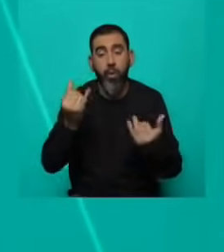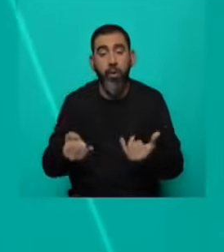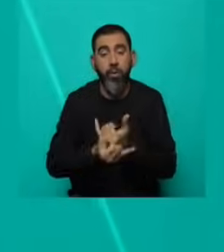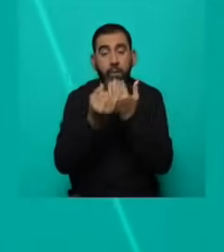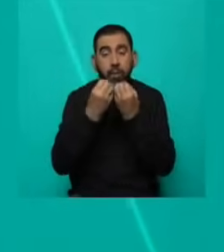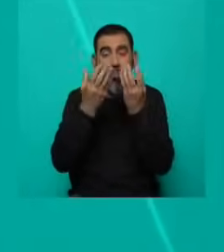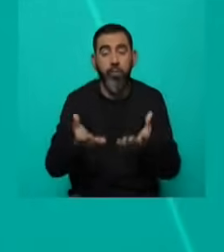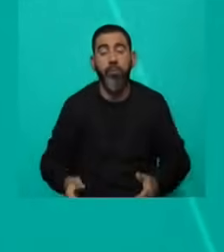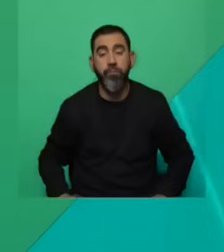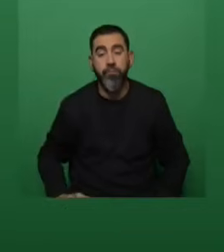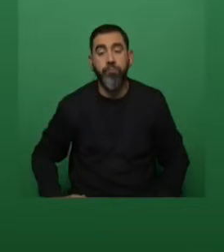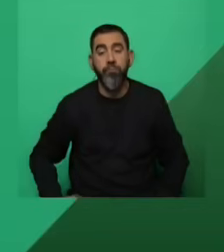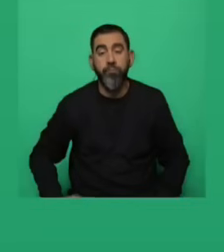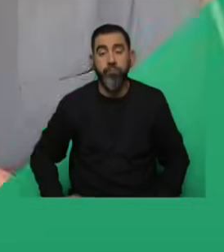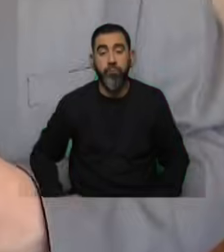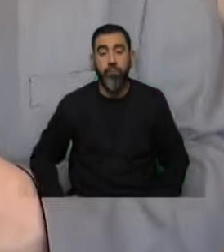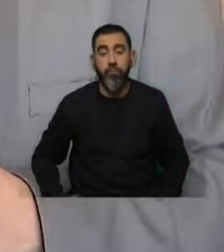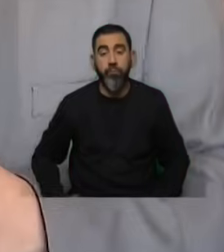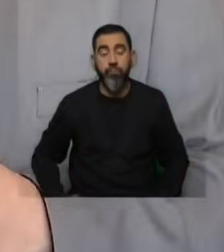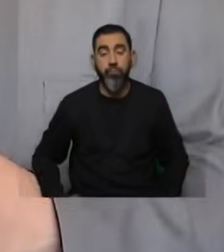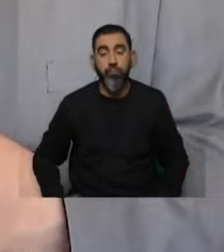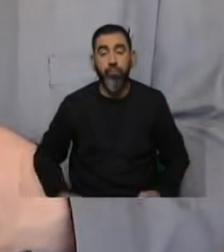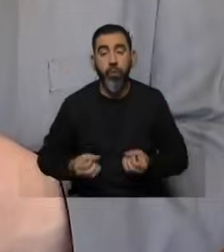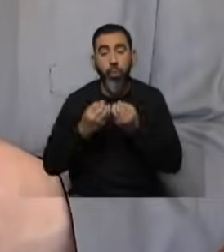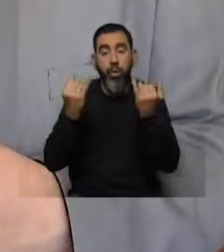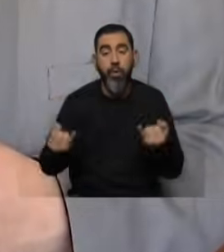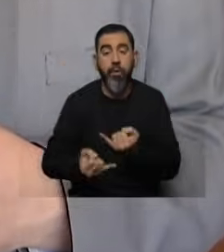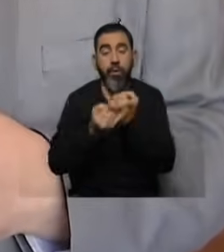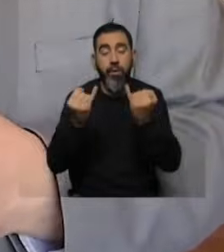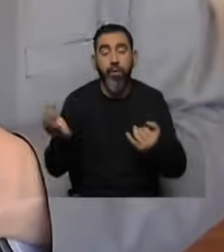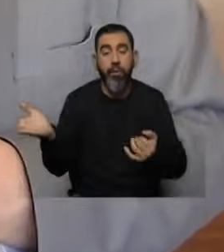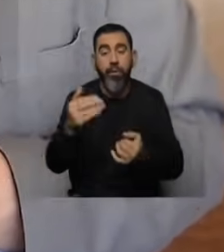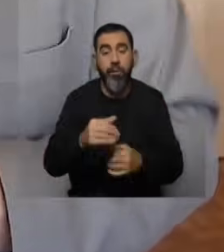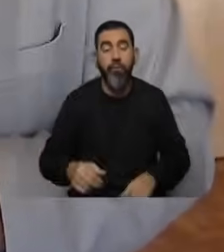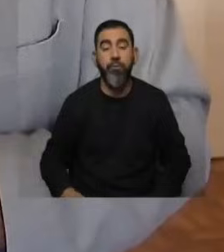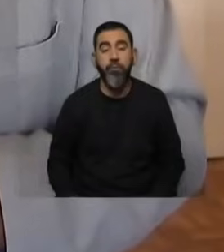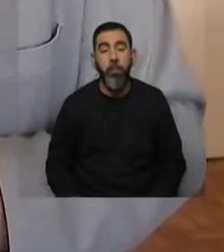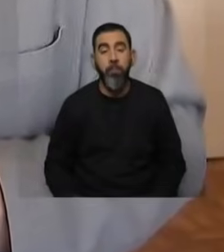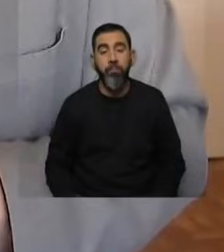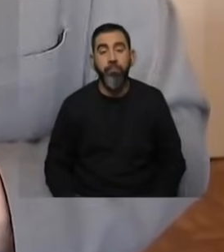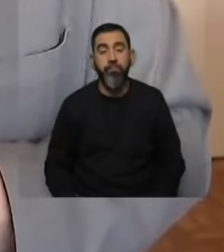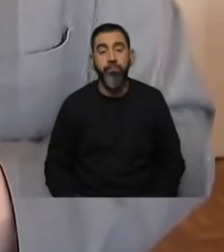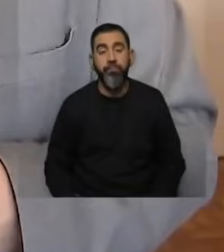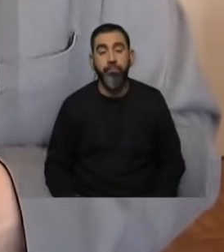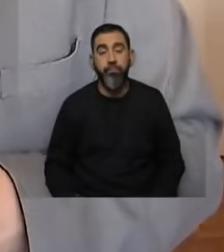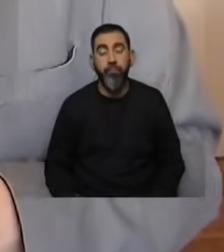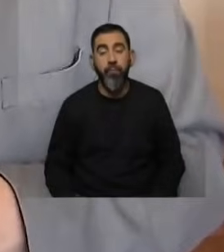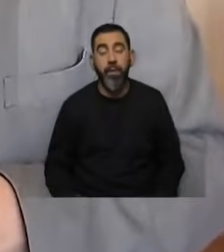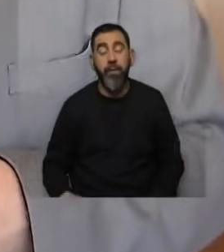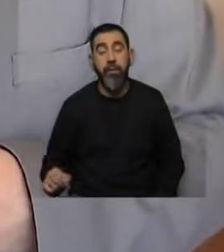buenos días Muy buenos días Pilar saludos para ti Para todos allí en el estudio la